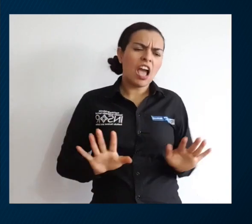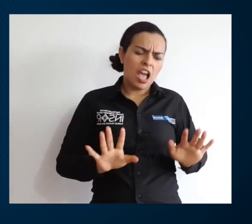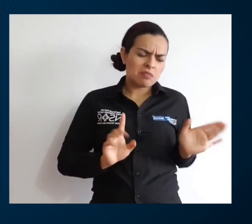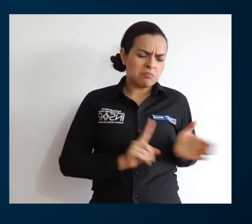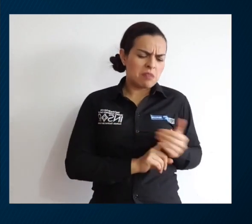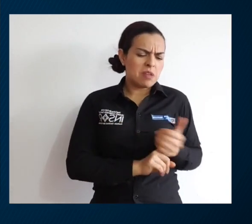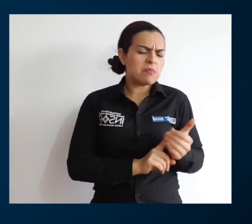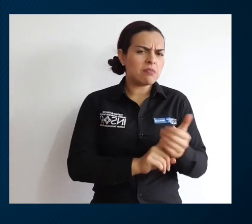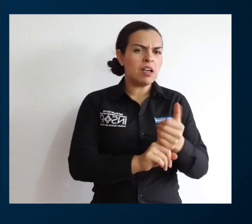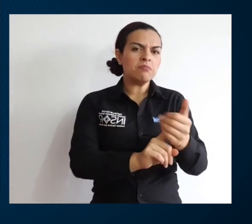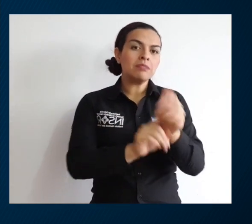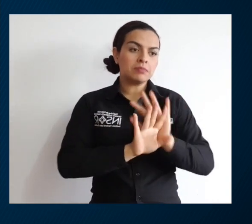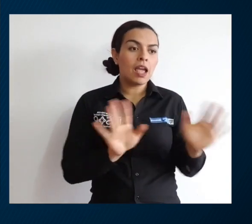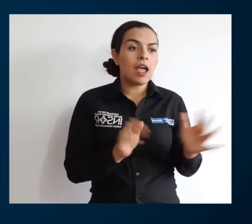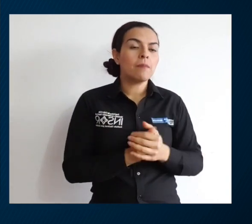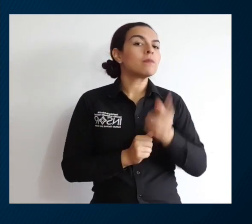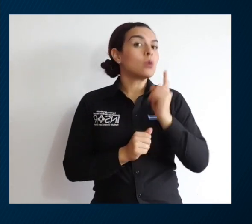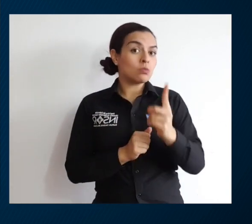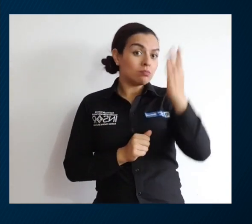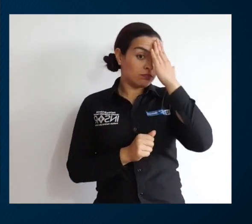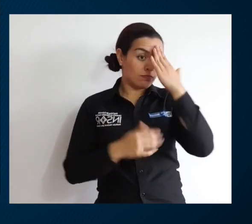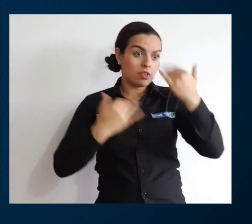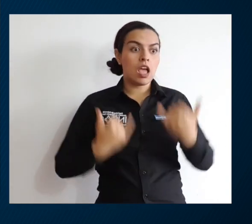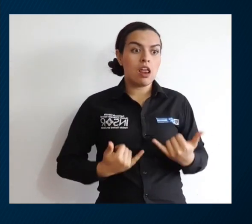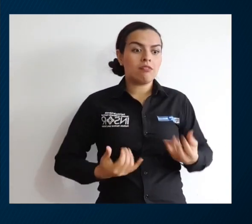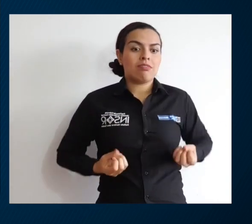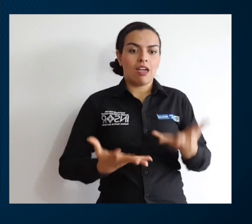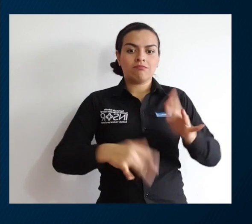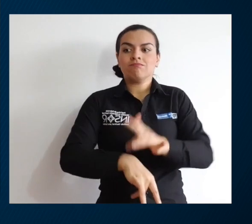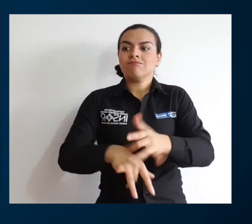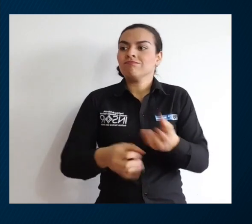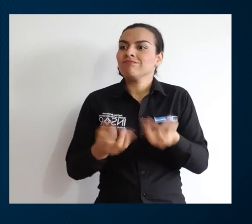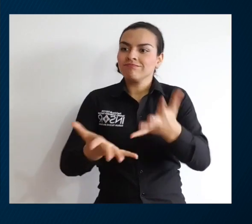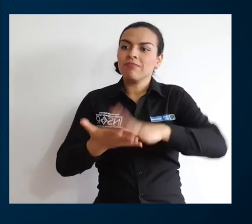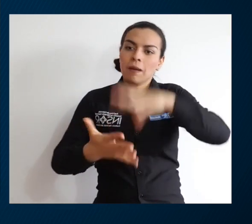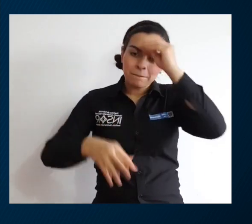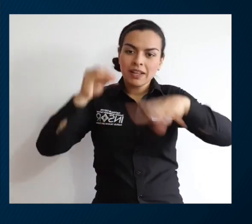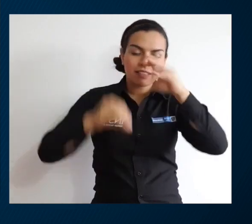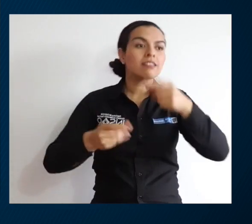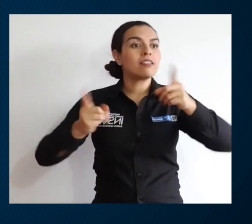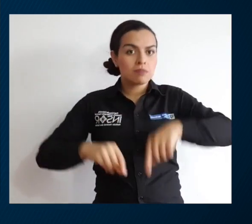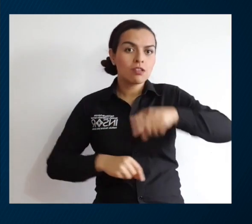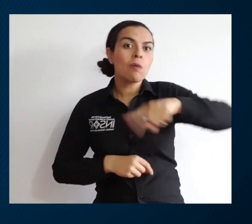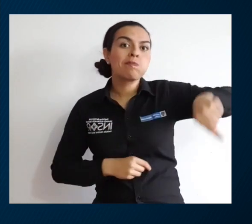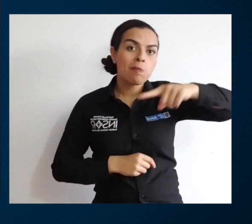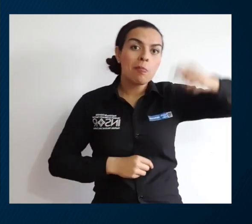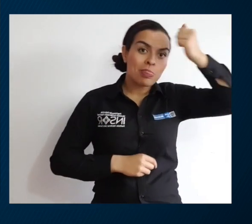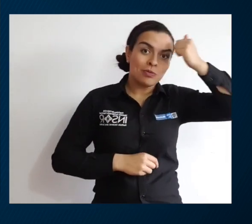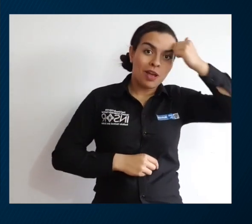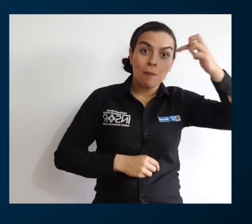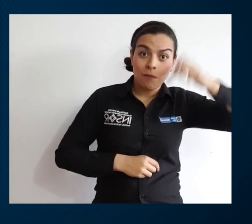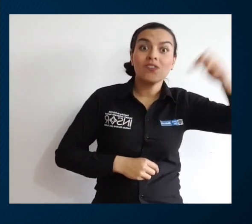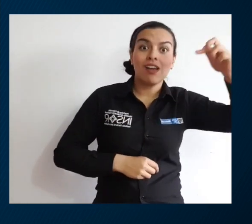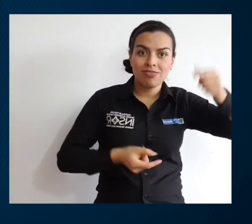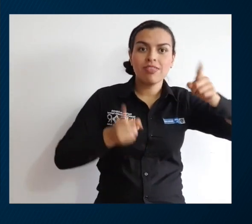de esta virtualidad, de esta no presencialidad. Hemos hecho algunos logros bien importantes sobre eso, y sobre todo porque se ha activado mucho el